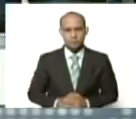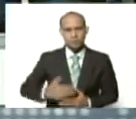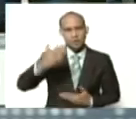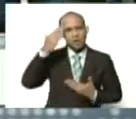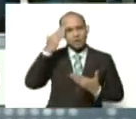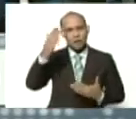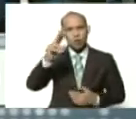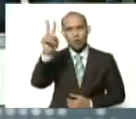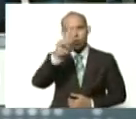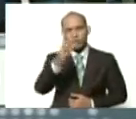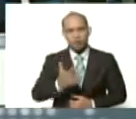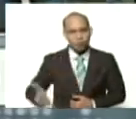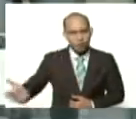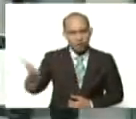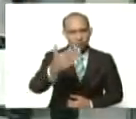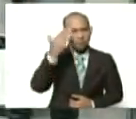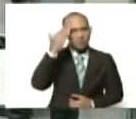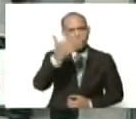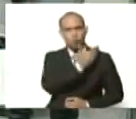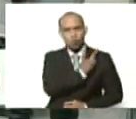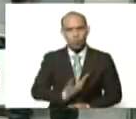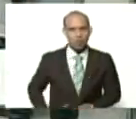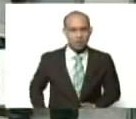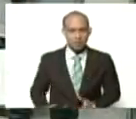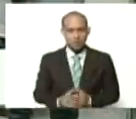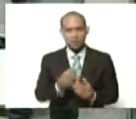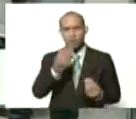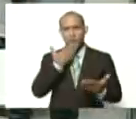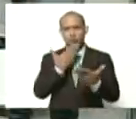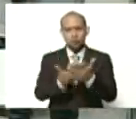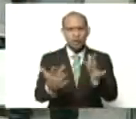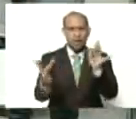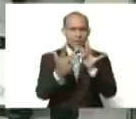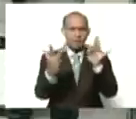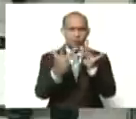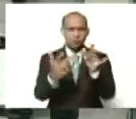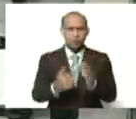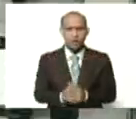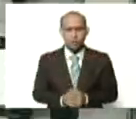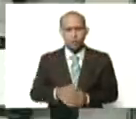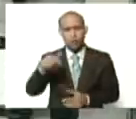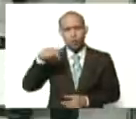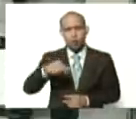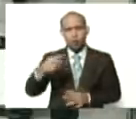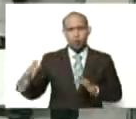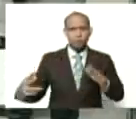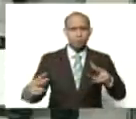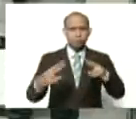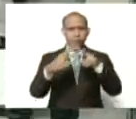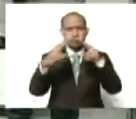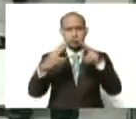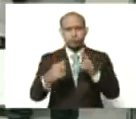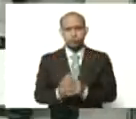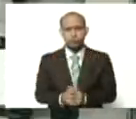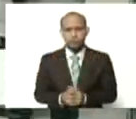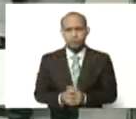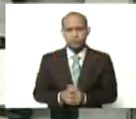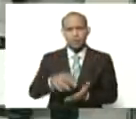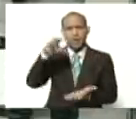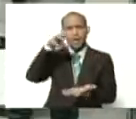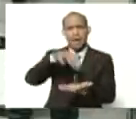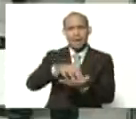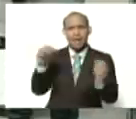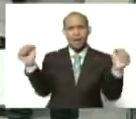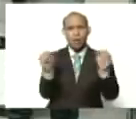Saludos, Venezuela. Saludos, presidente. Muchísimas gracias por el pase. Hoy nos encontramos desde el Estado Mérida,